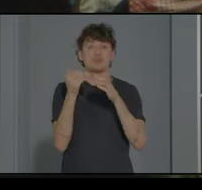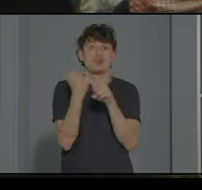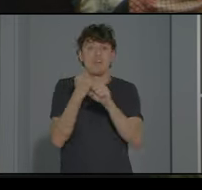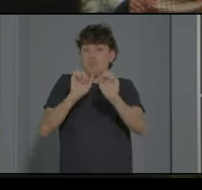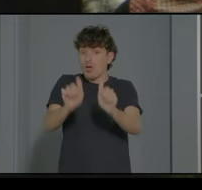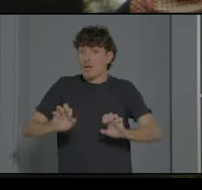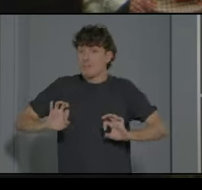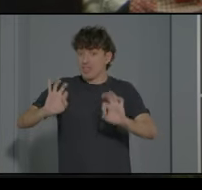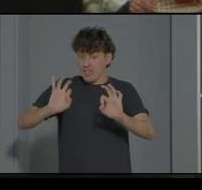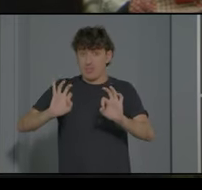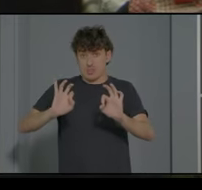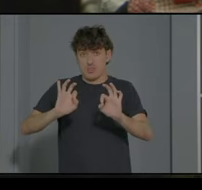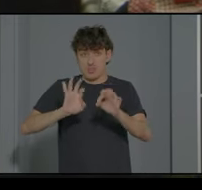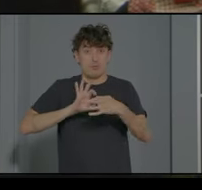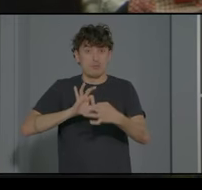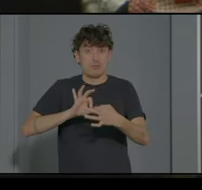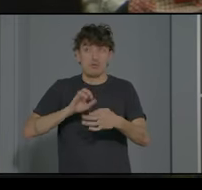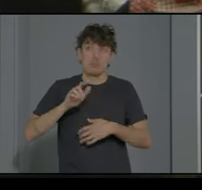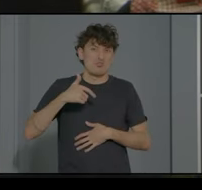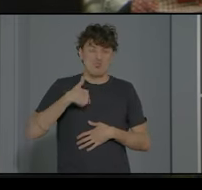Pero lo cierto es que me he sentado en todos estos sillones